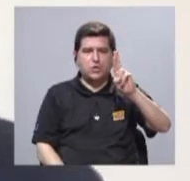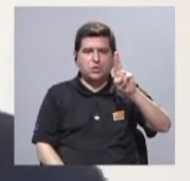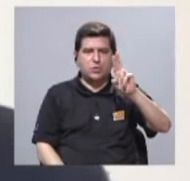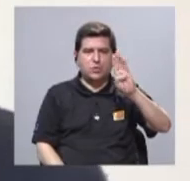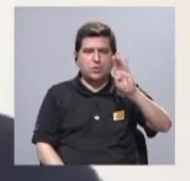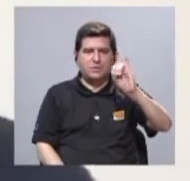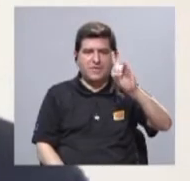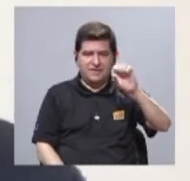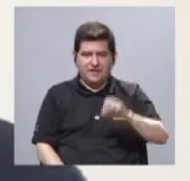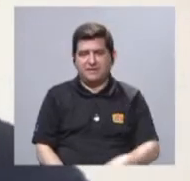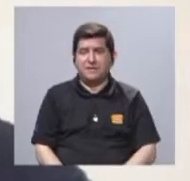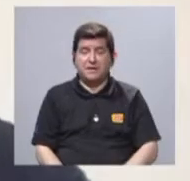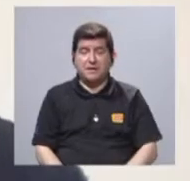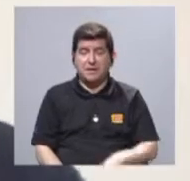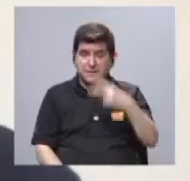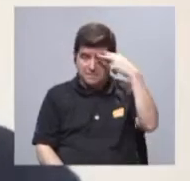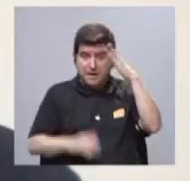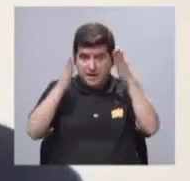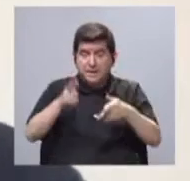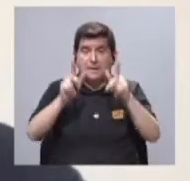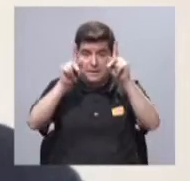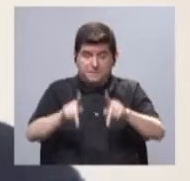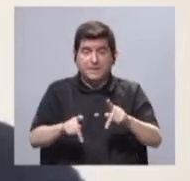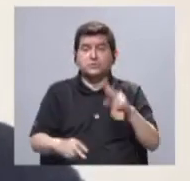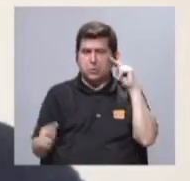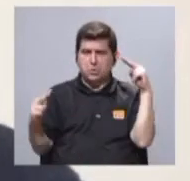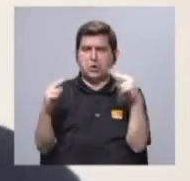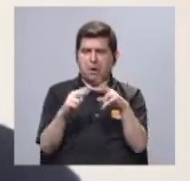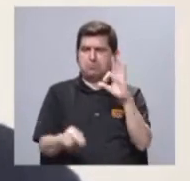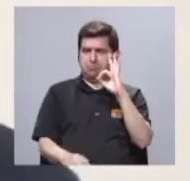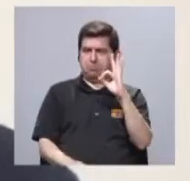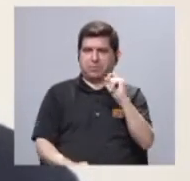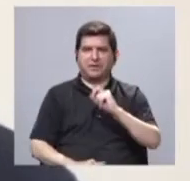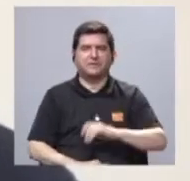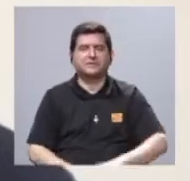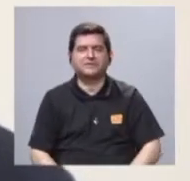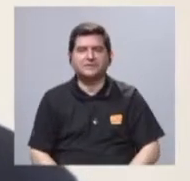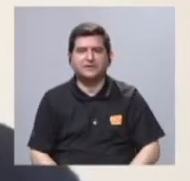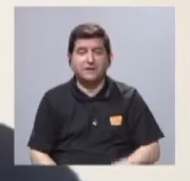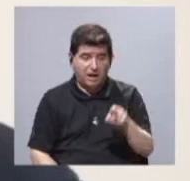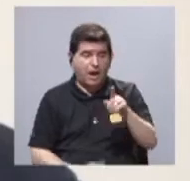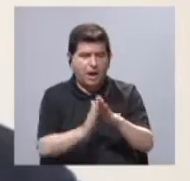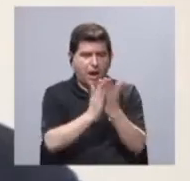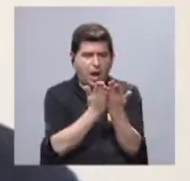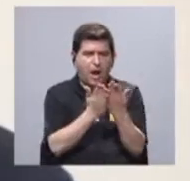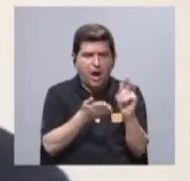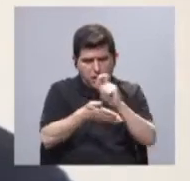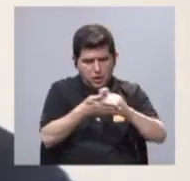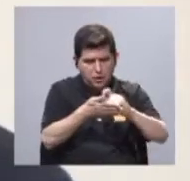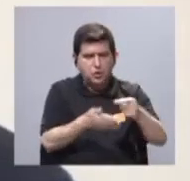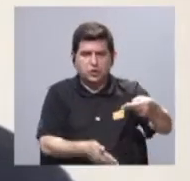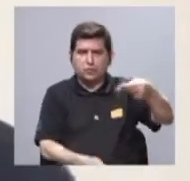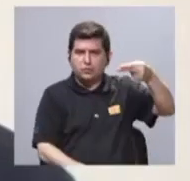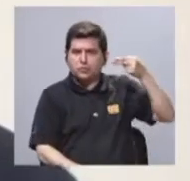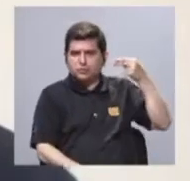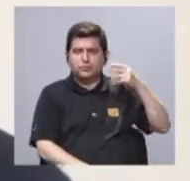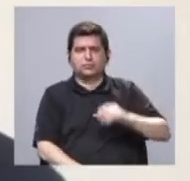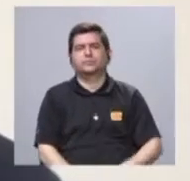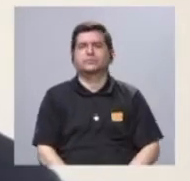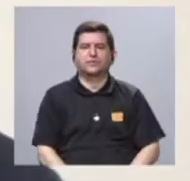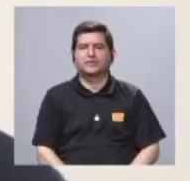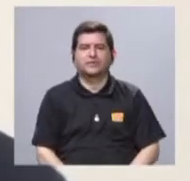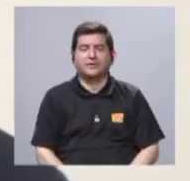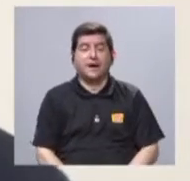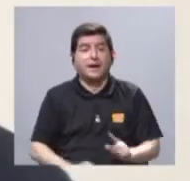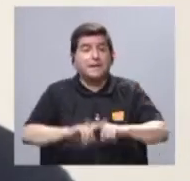¿verdad? Quizá para los mexicanos es un personaje muy conocido, está en los libros de texto y de